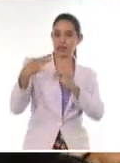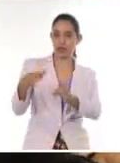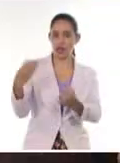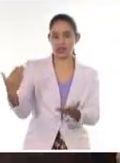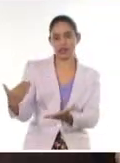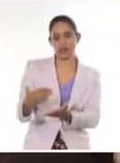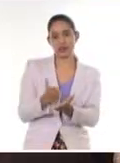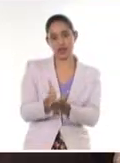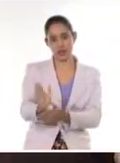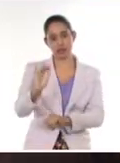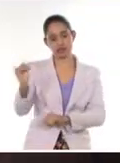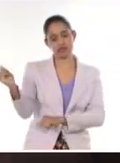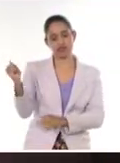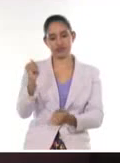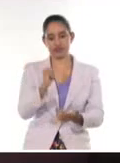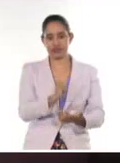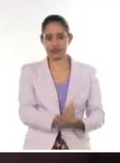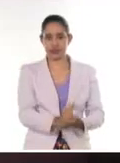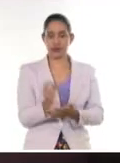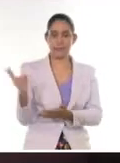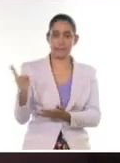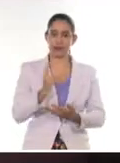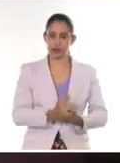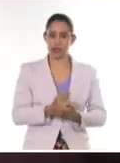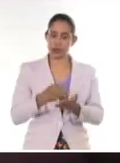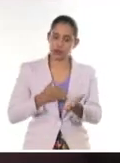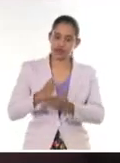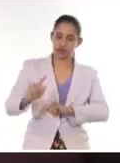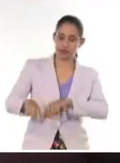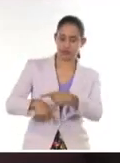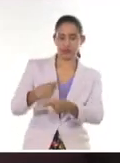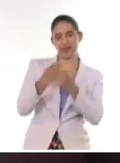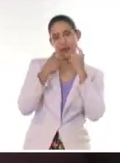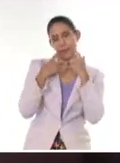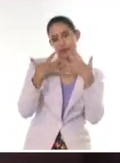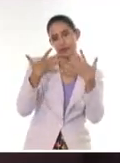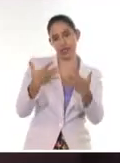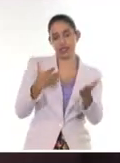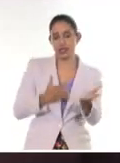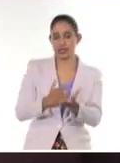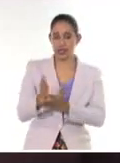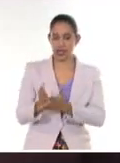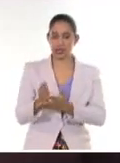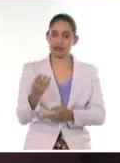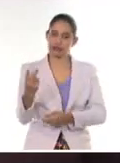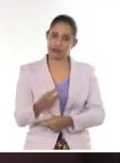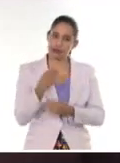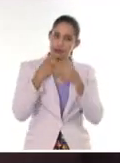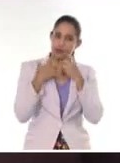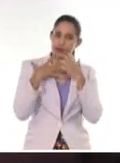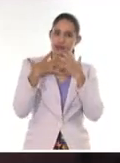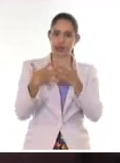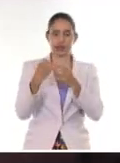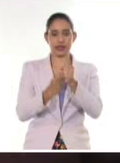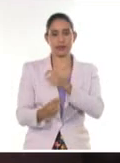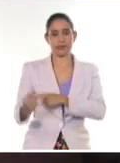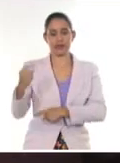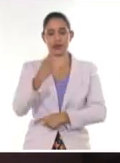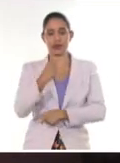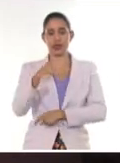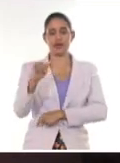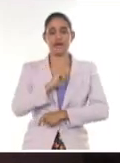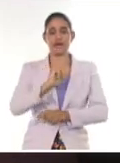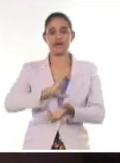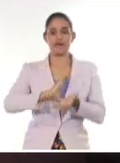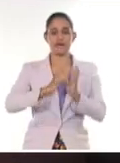manera continuada. Y esto es y seguir realizándolo de esa manera sería una forma de mover la